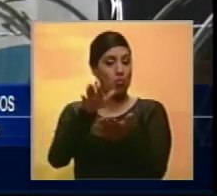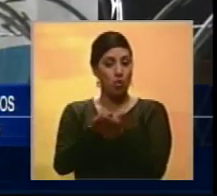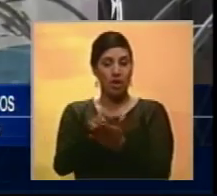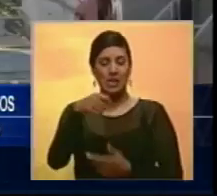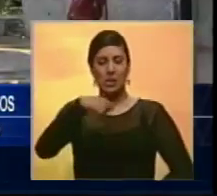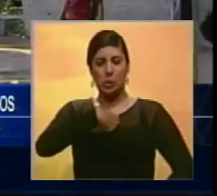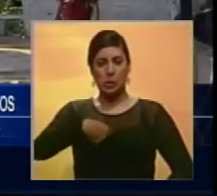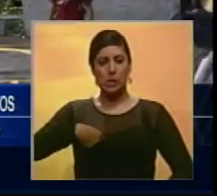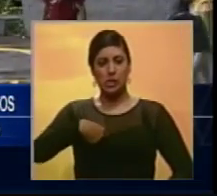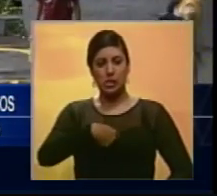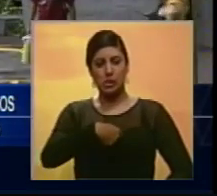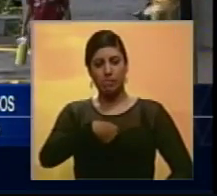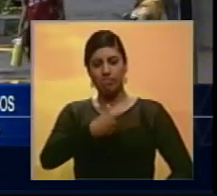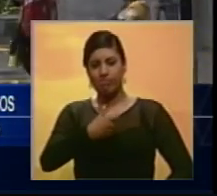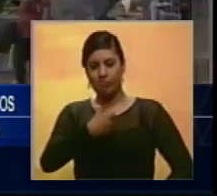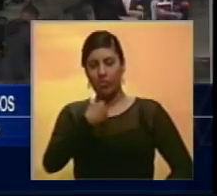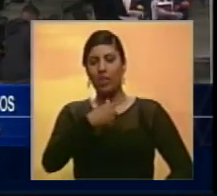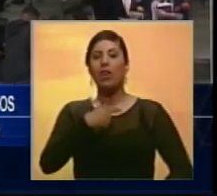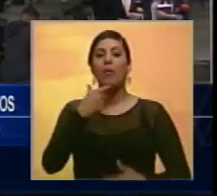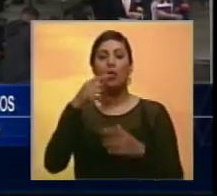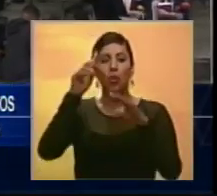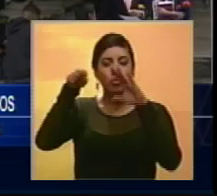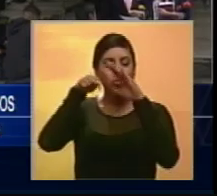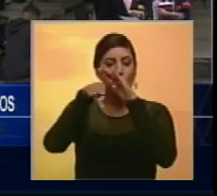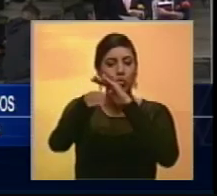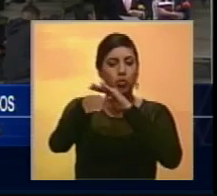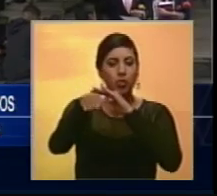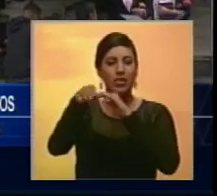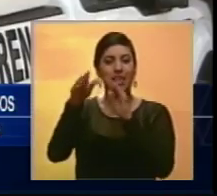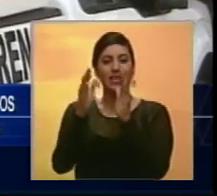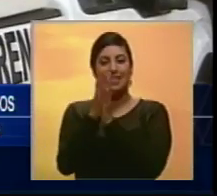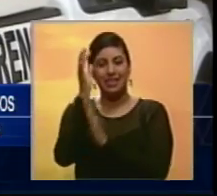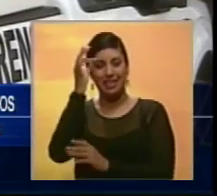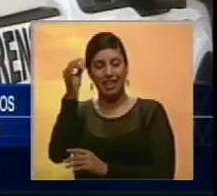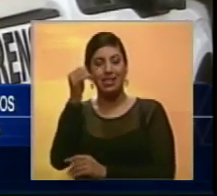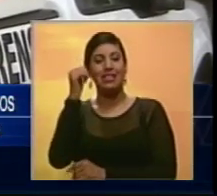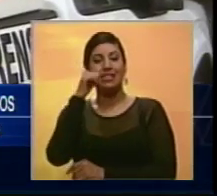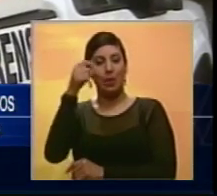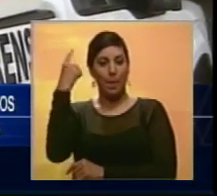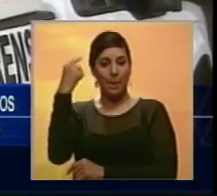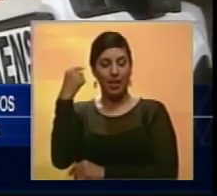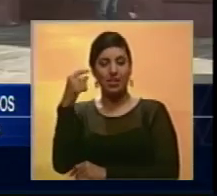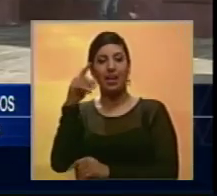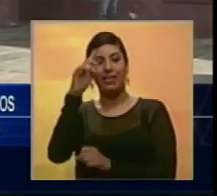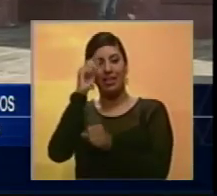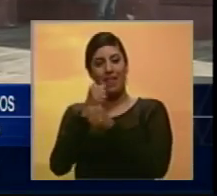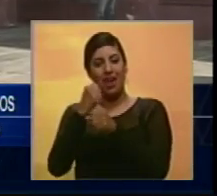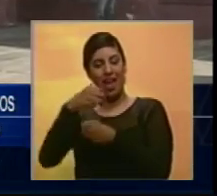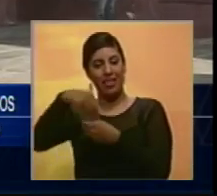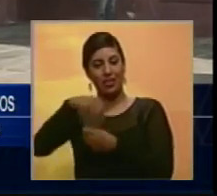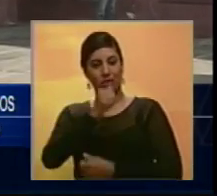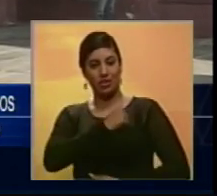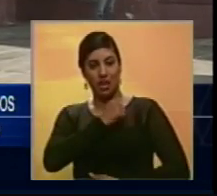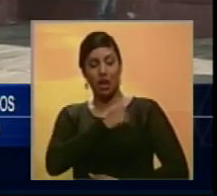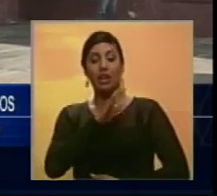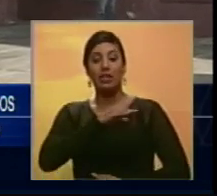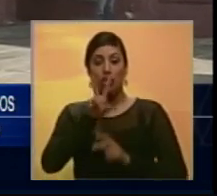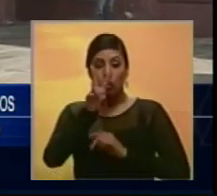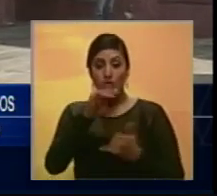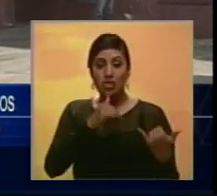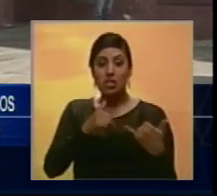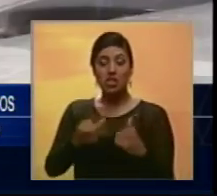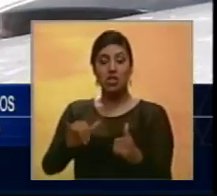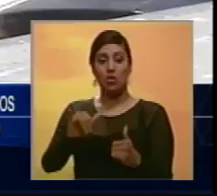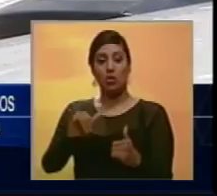varias puñaladas en el túnel de los Ocumitos el pasado sábado. Trabajaba para una línea del municipio Chacao. Deja 2 hijos